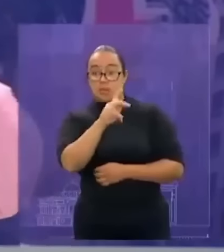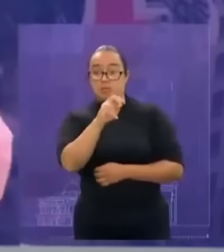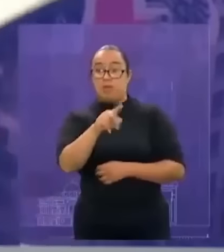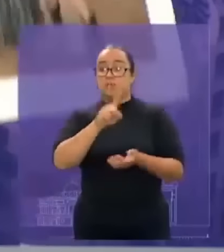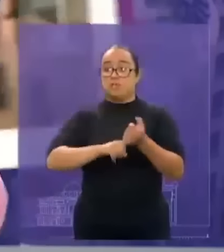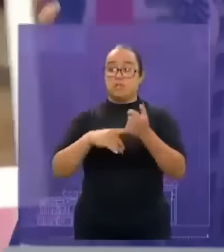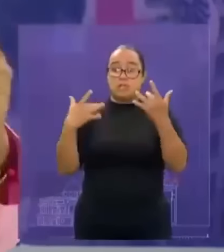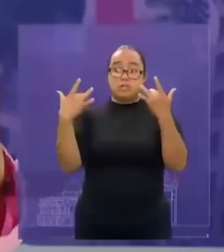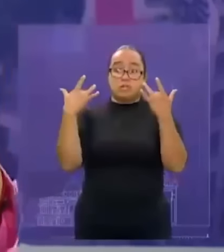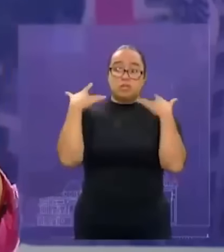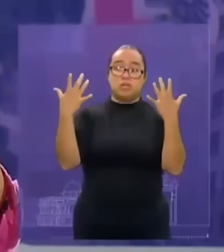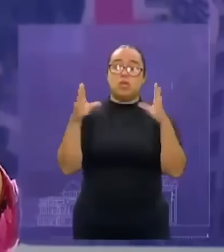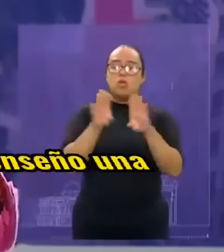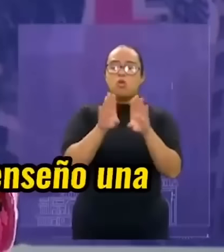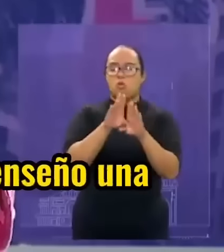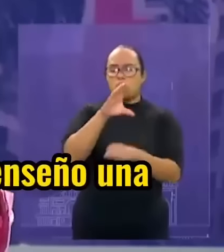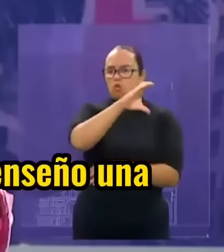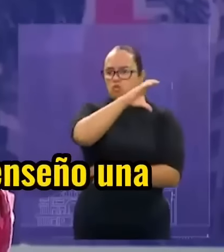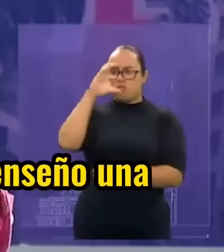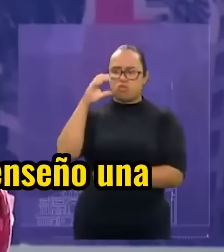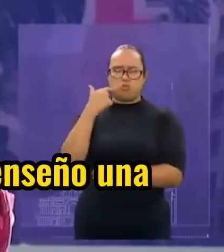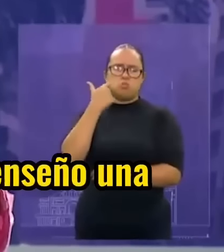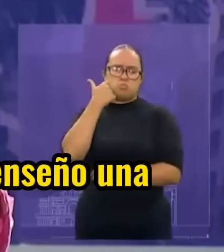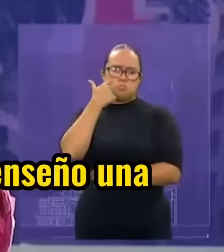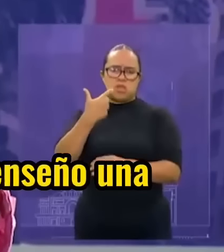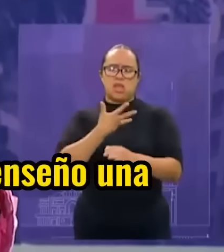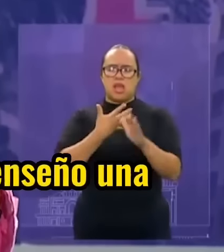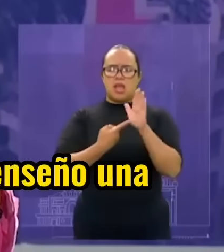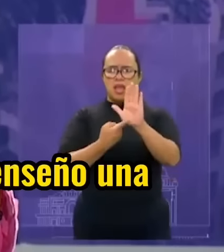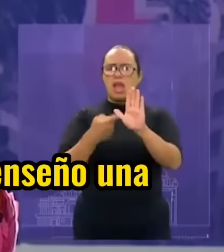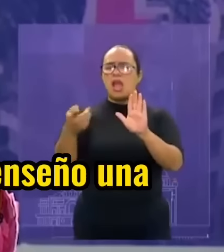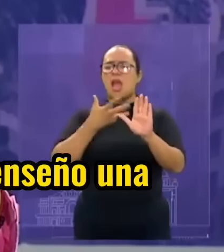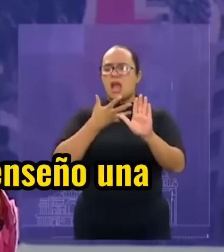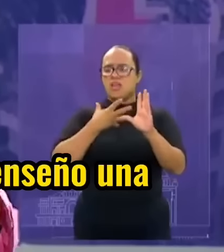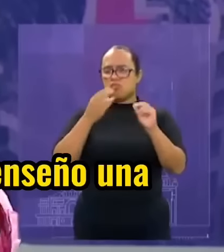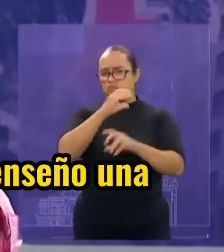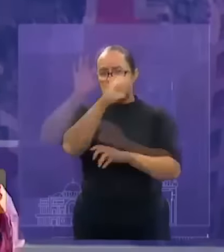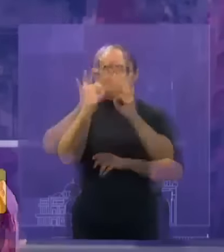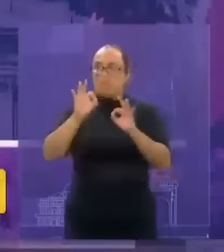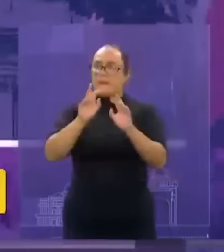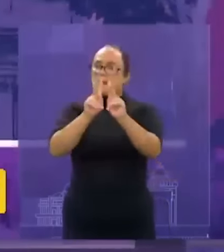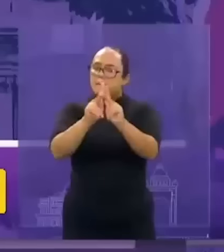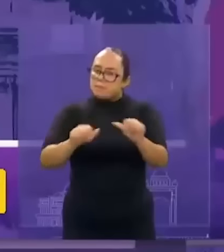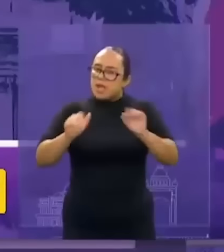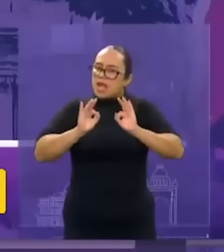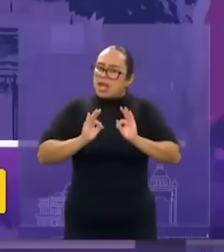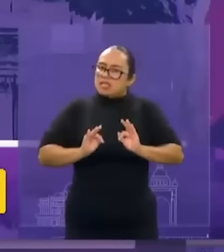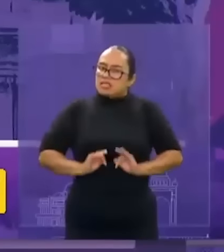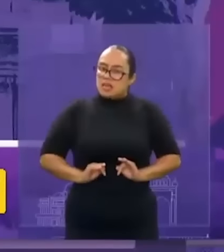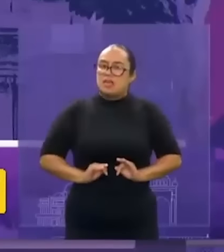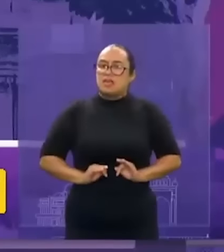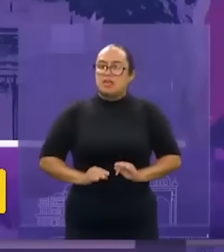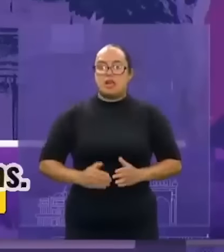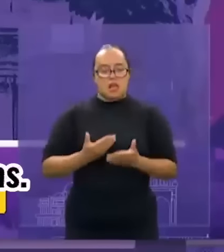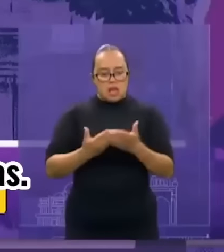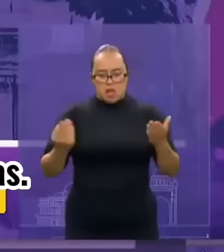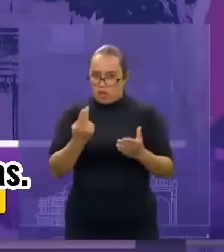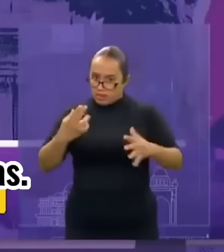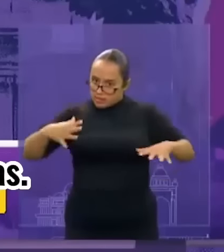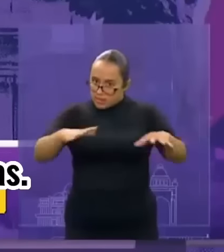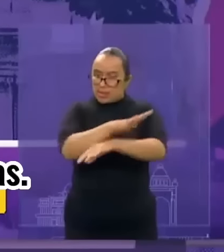deslindar enseñando una foto. Yo tengo una, ella tiene varias, aquí no me la enseño una. Y también lo hizo Alessandra de la Vega,